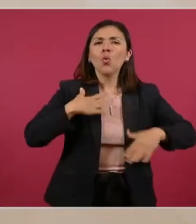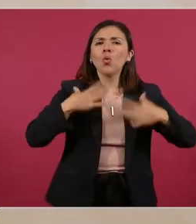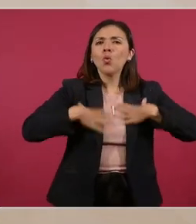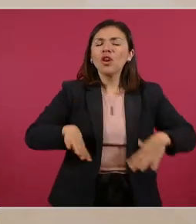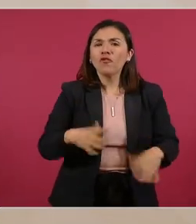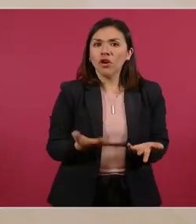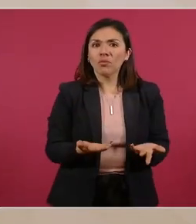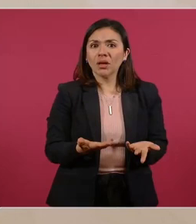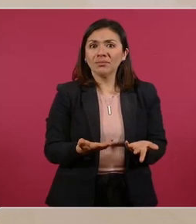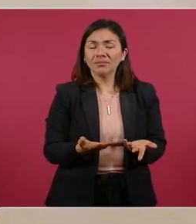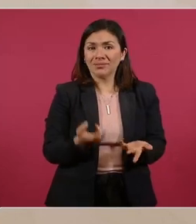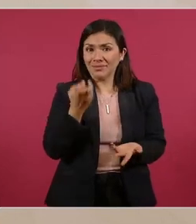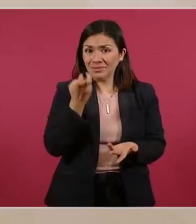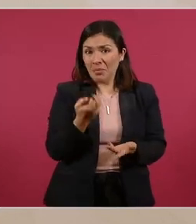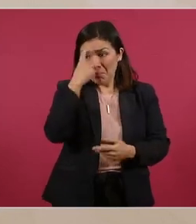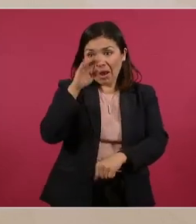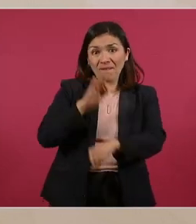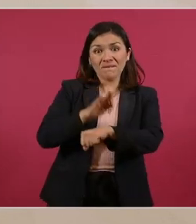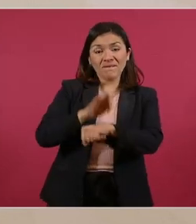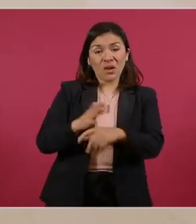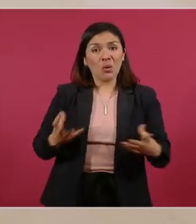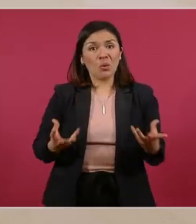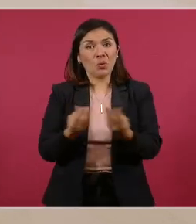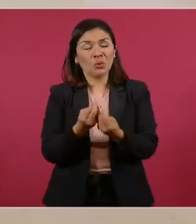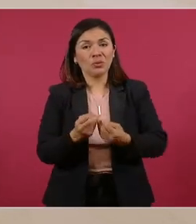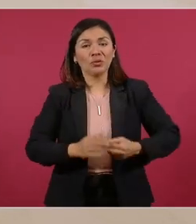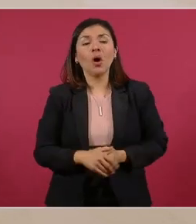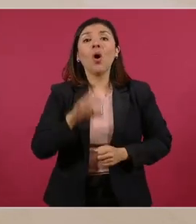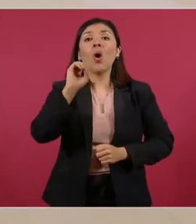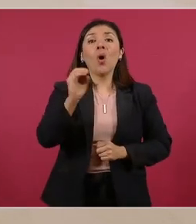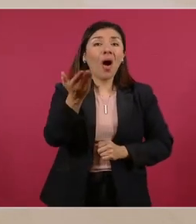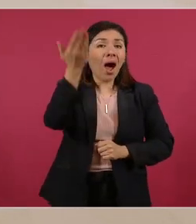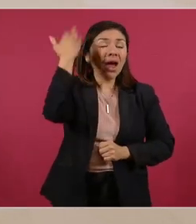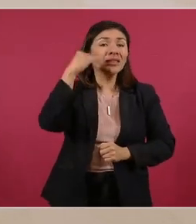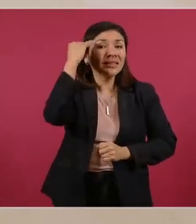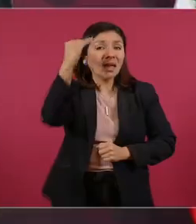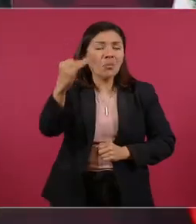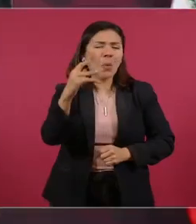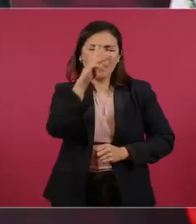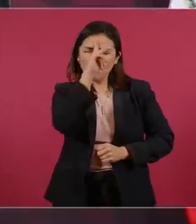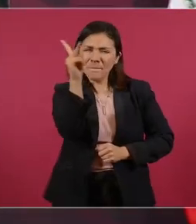En el tiempo que el índice de letalidad fue mayor,